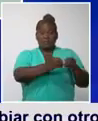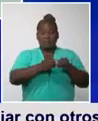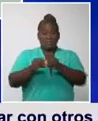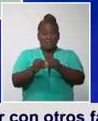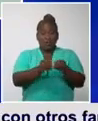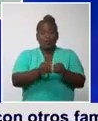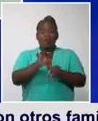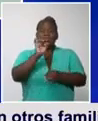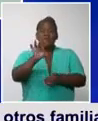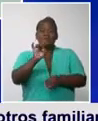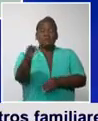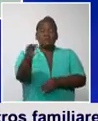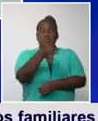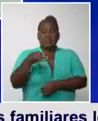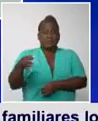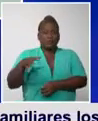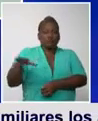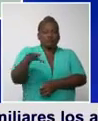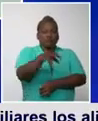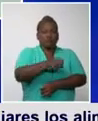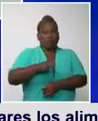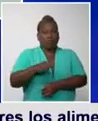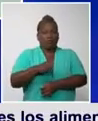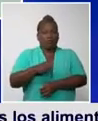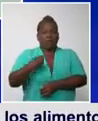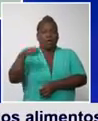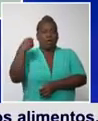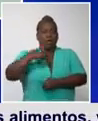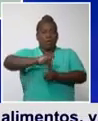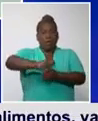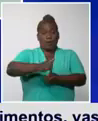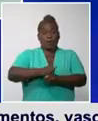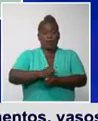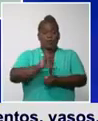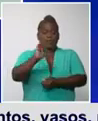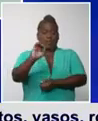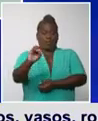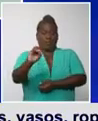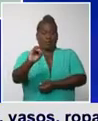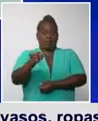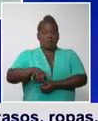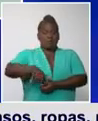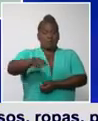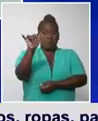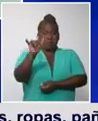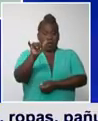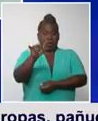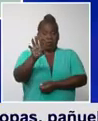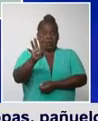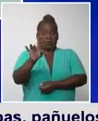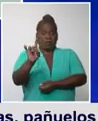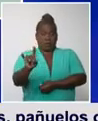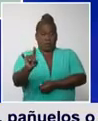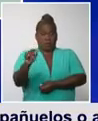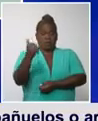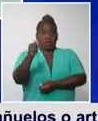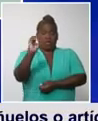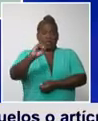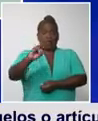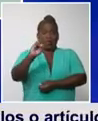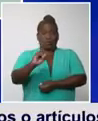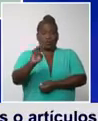municipios. Ayer el mayor número en Arroyo Naranjo, 60, Boyeros 49, 10 de octubre 48, Habana